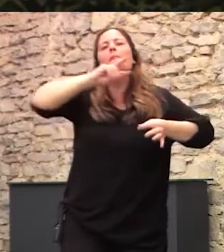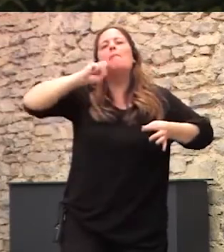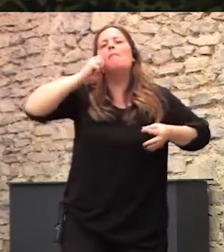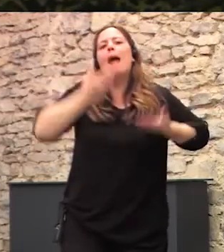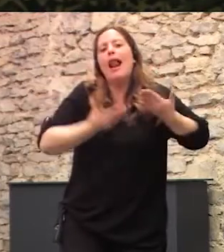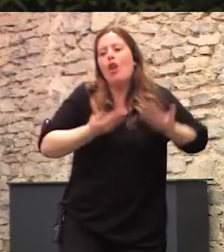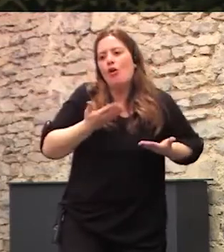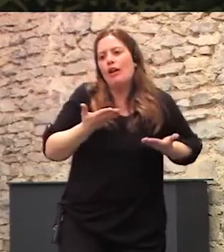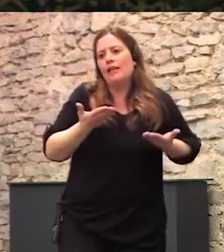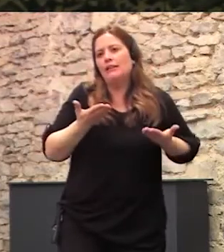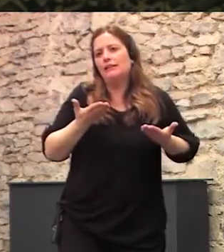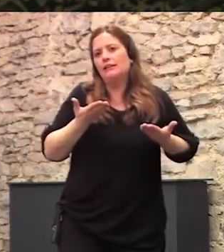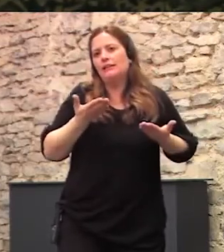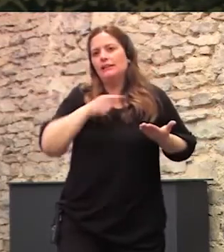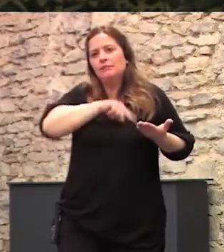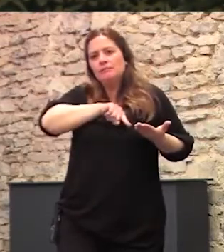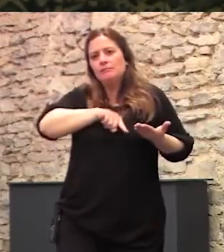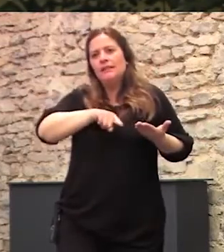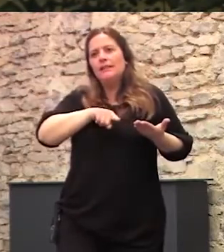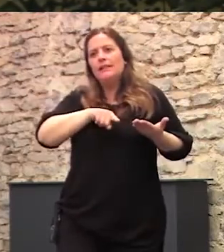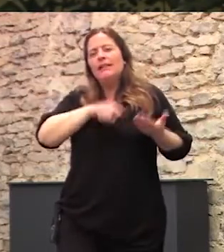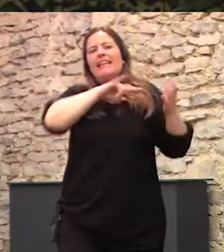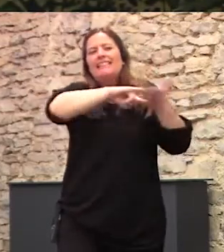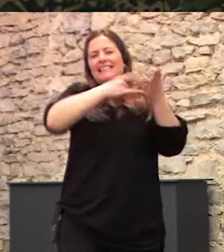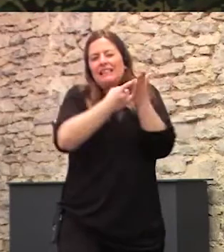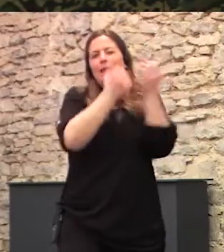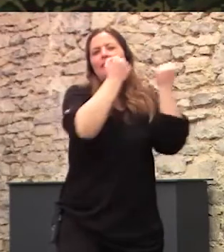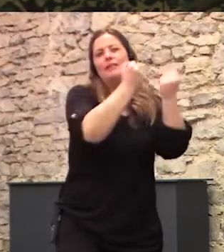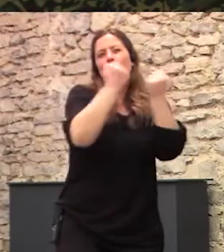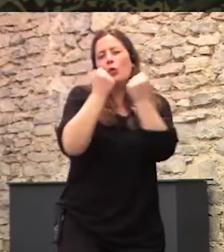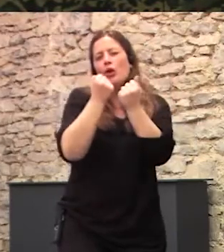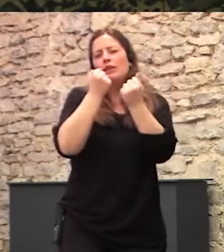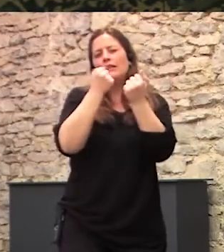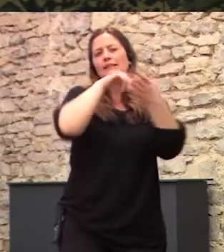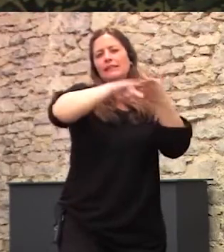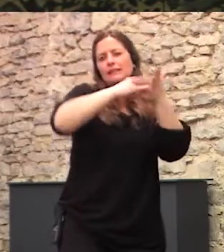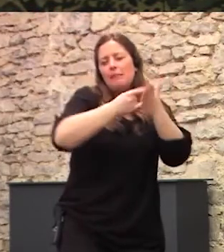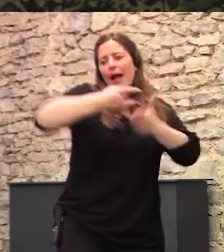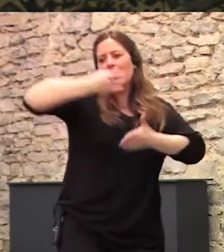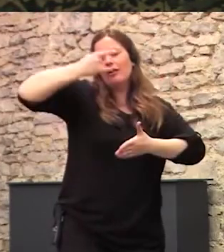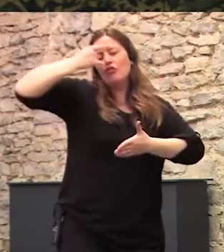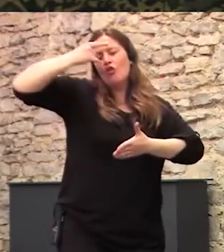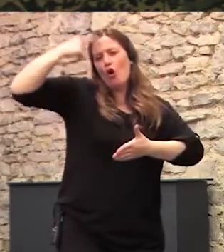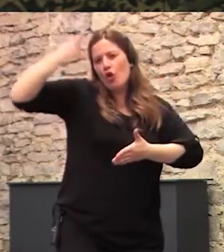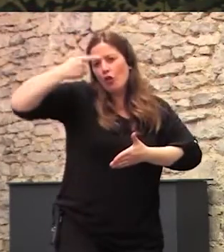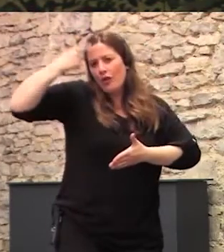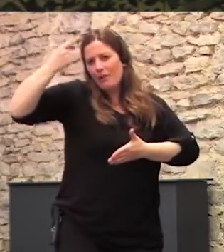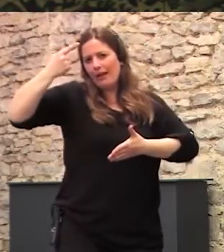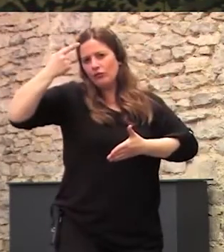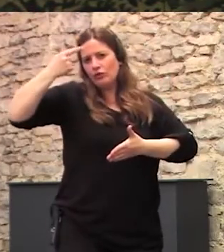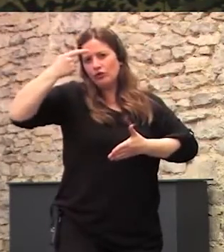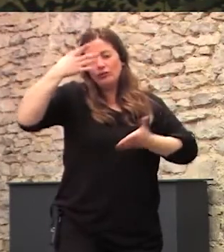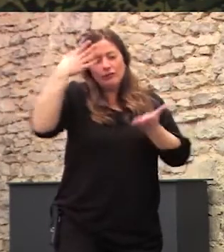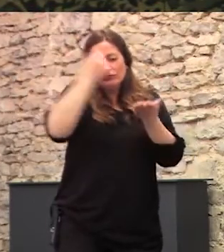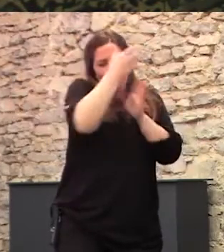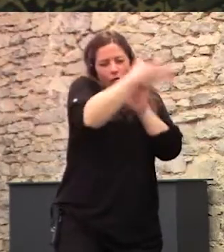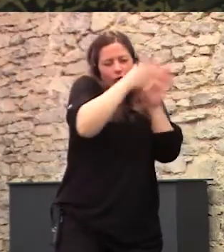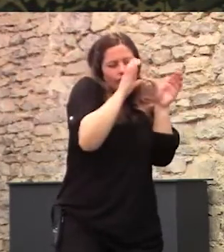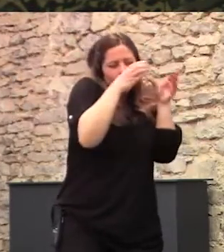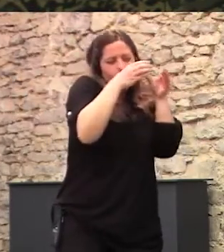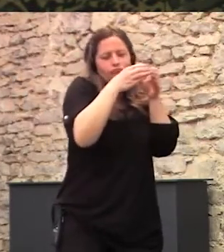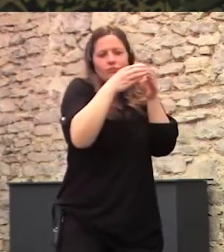sistema de instituciones, de conocimiento, según los cuales se cree en la superioridad de lo